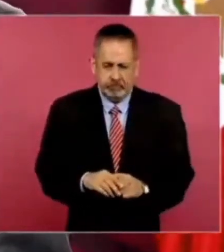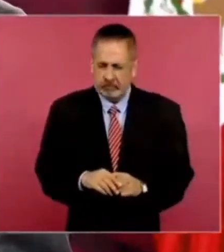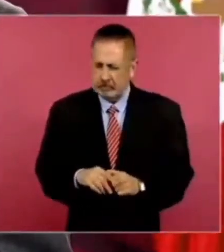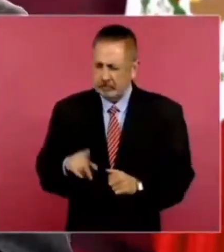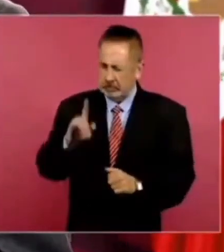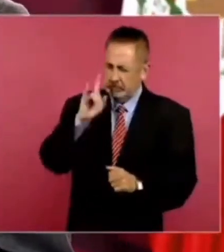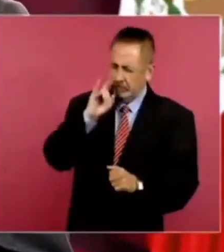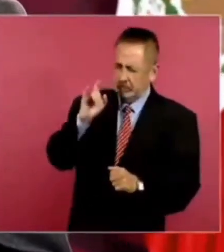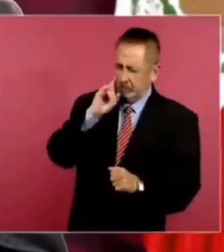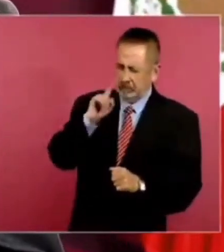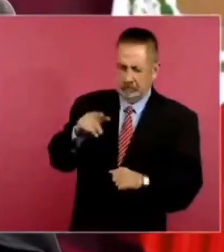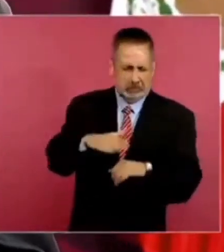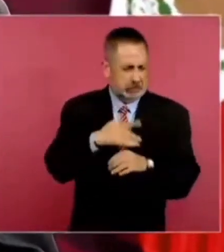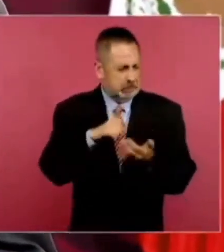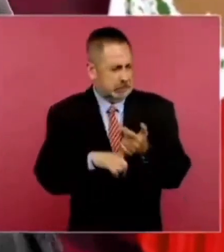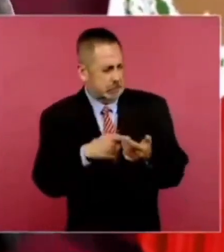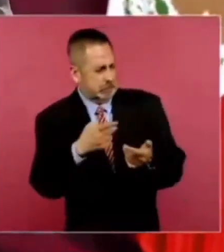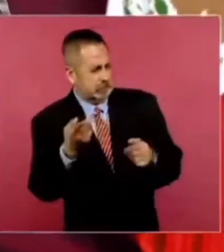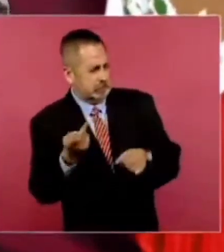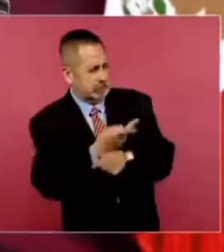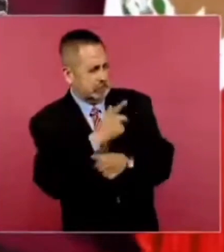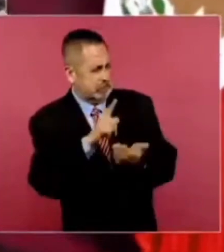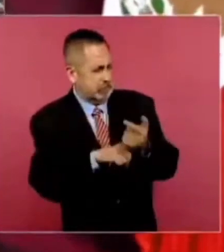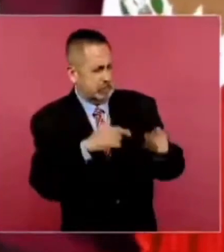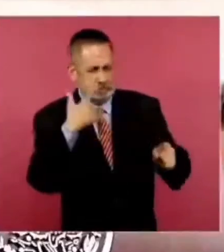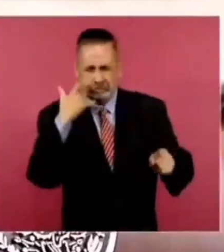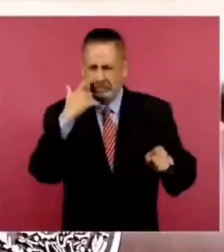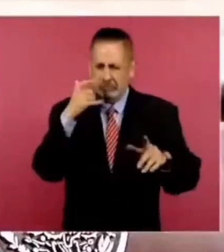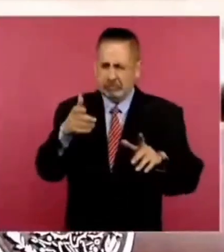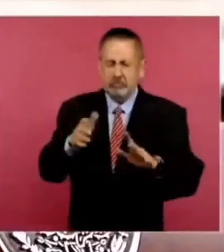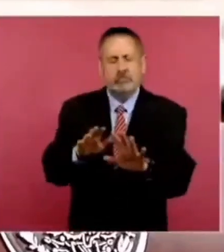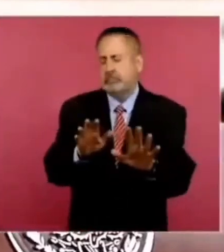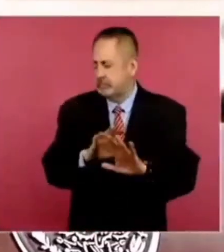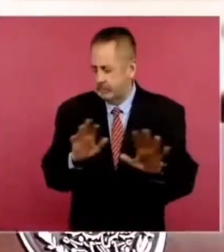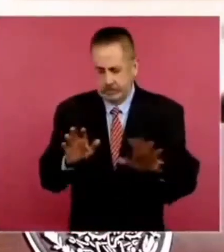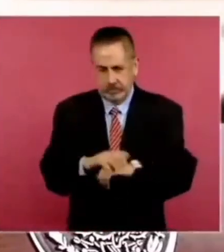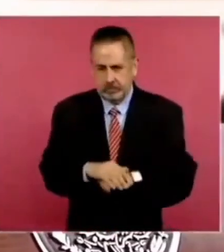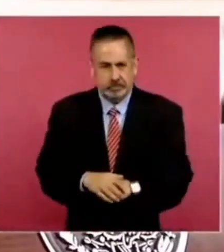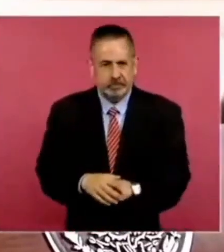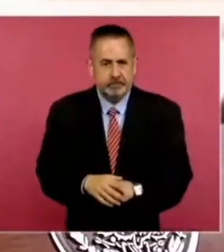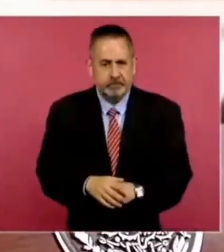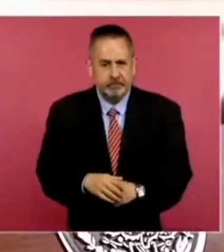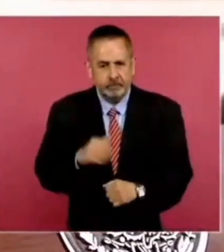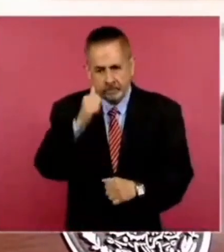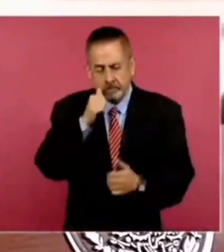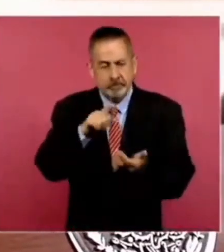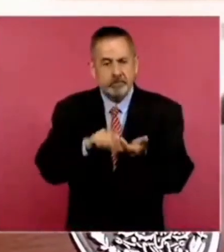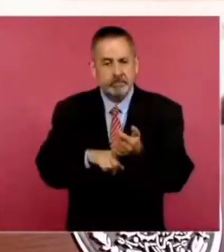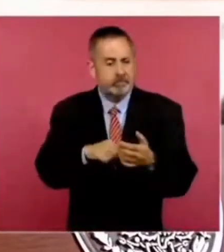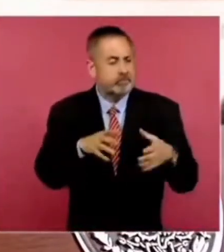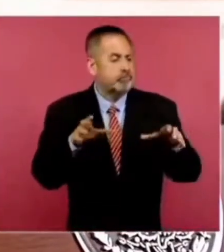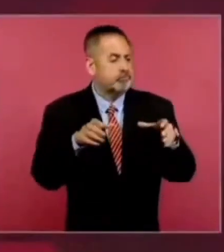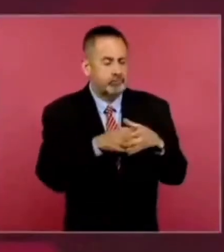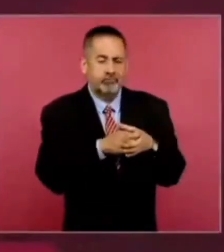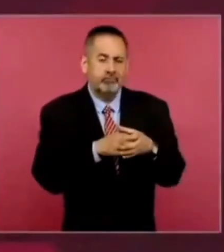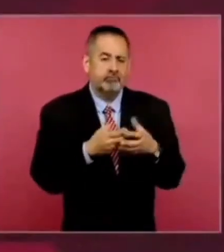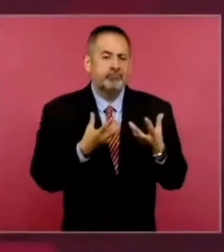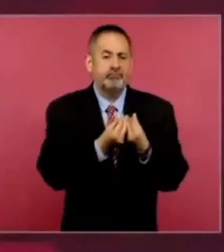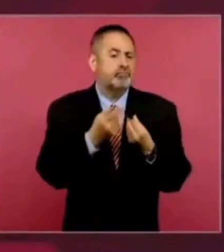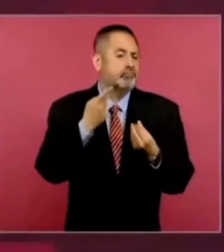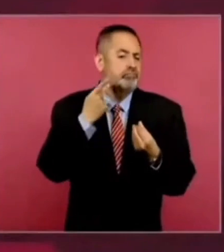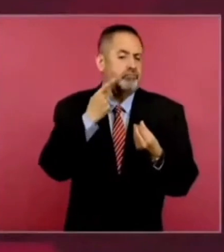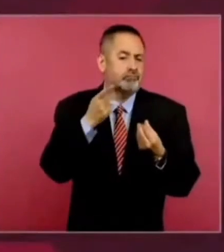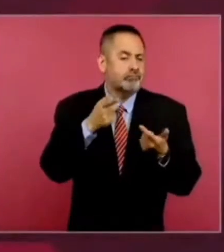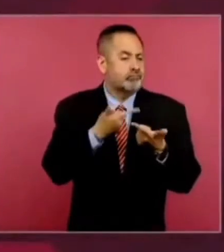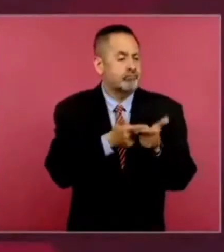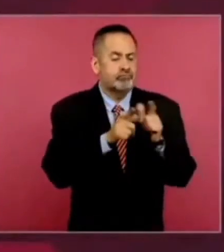enrarezca el ambiente. Y eso siempre tiene que ver con la llamada clase política y